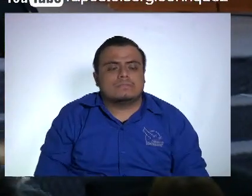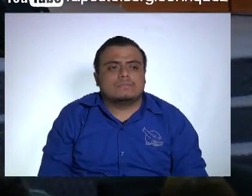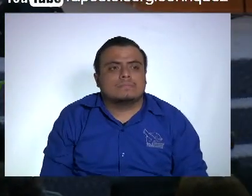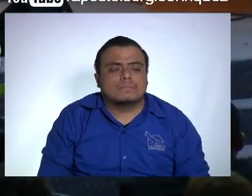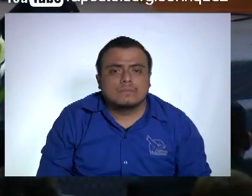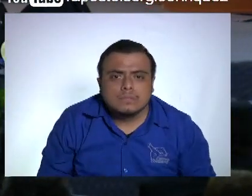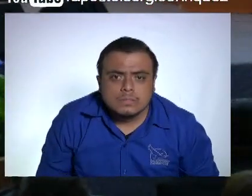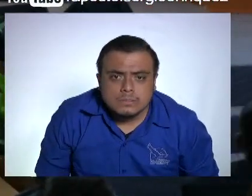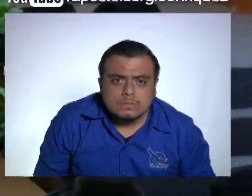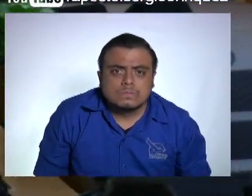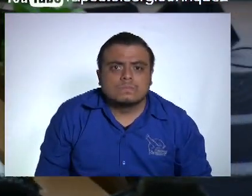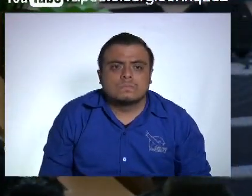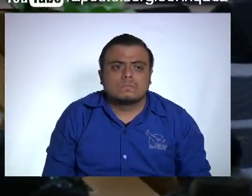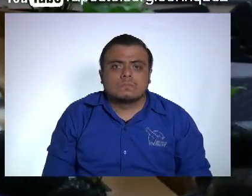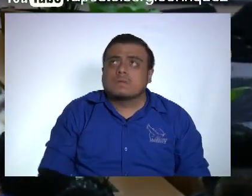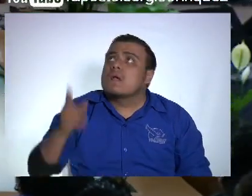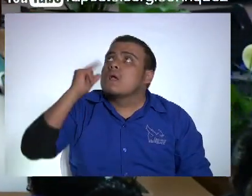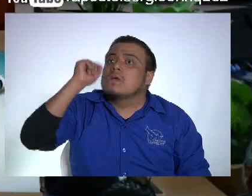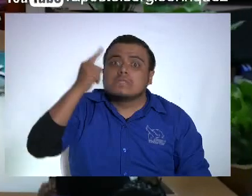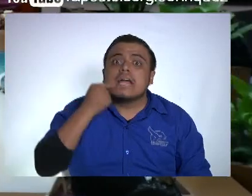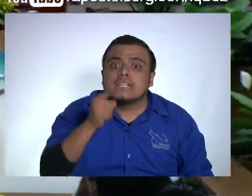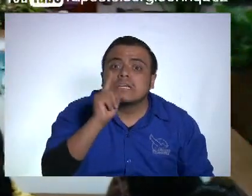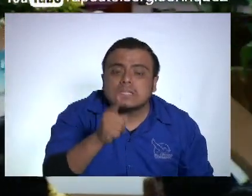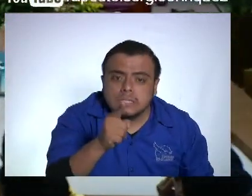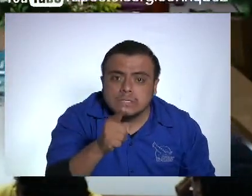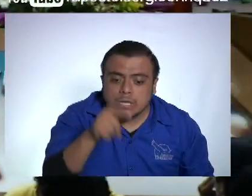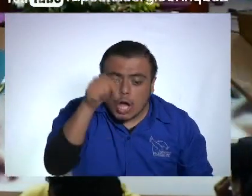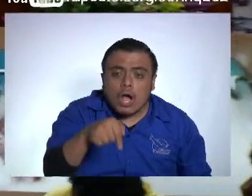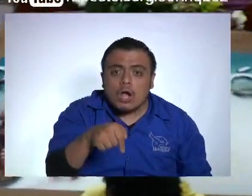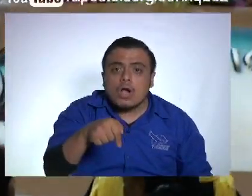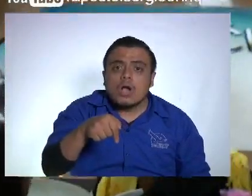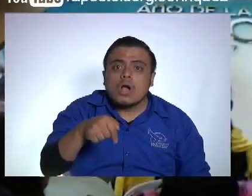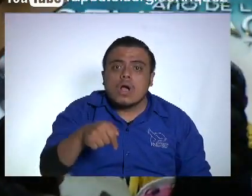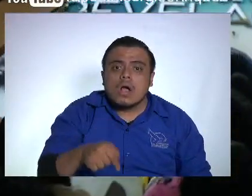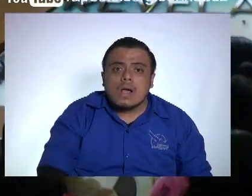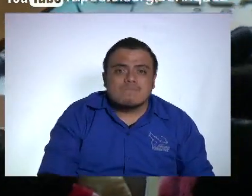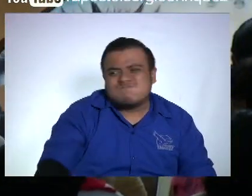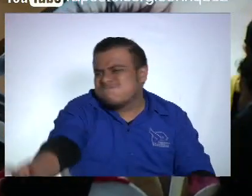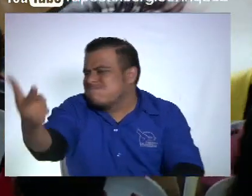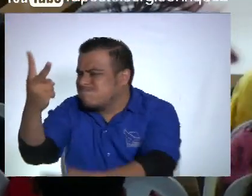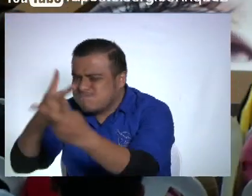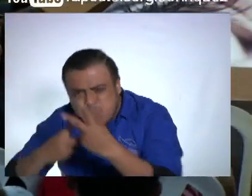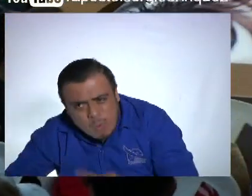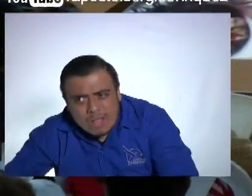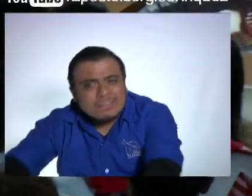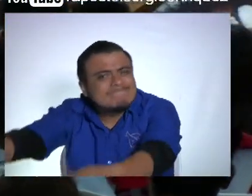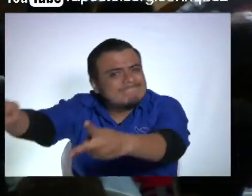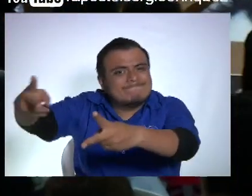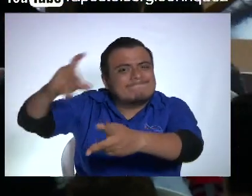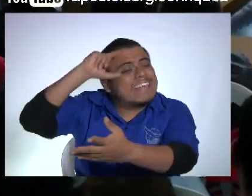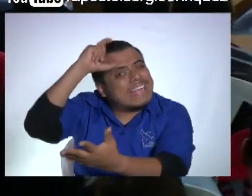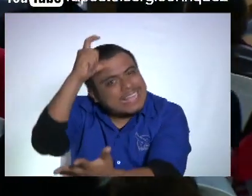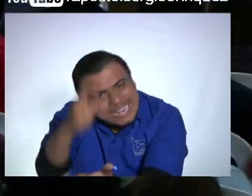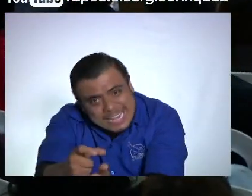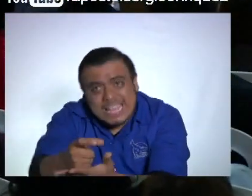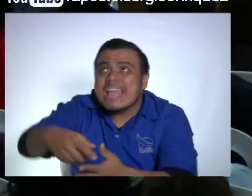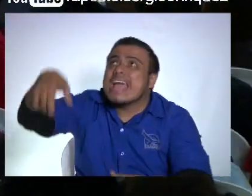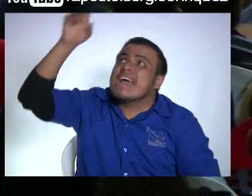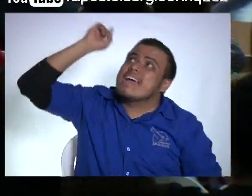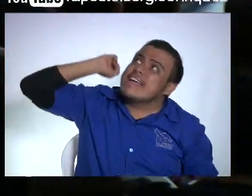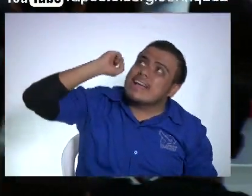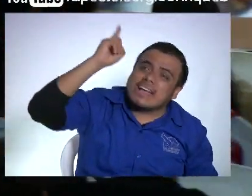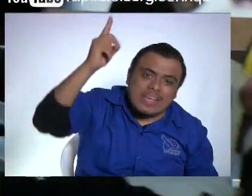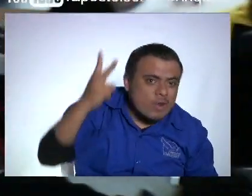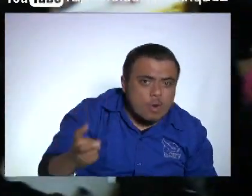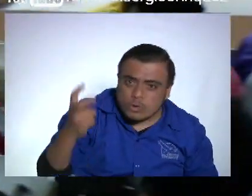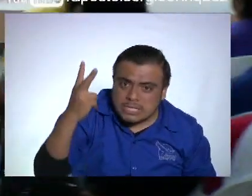Aleluya. El Señor te dice en esta noche, vuelve, vuelve a creer en mí, vuelve